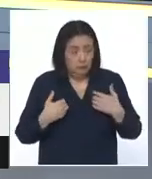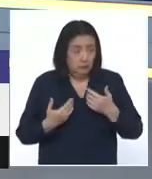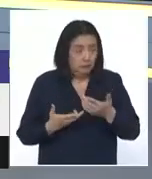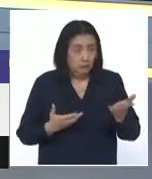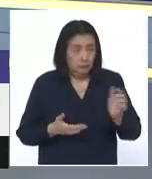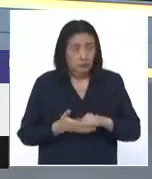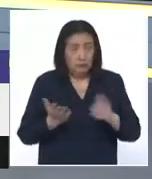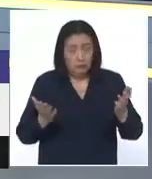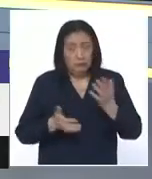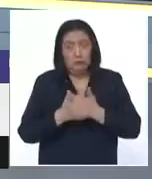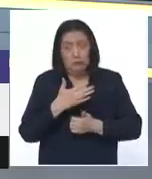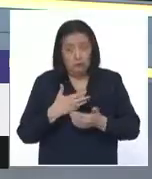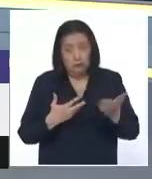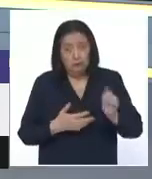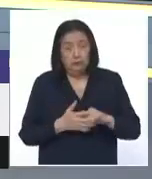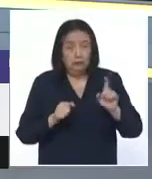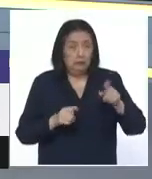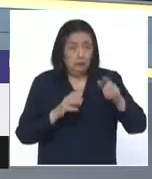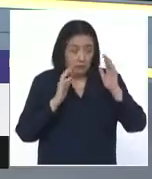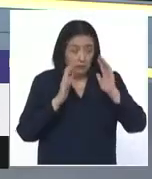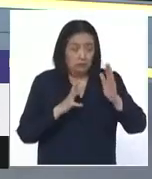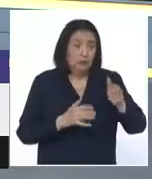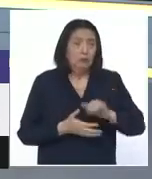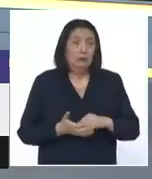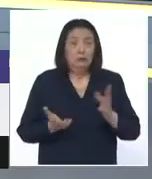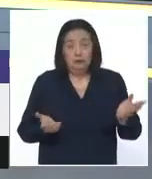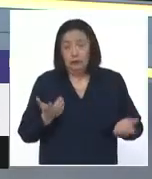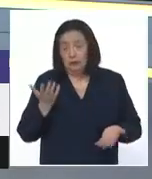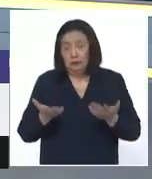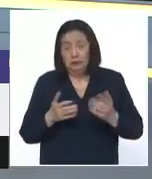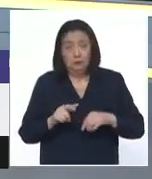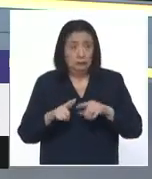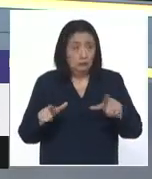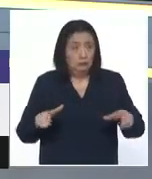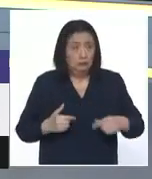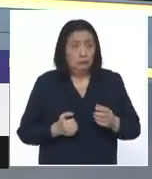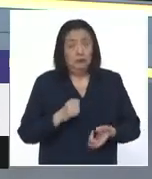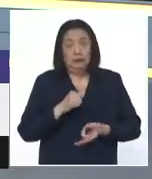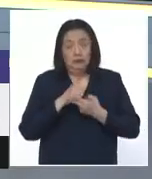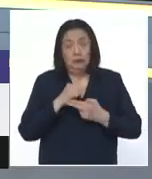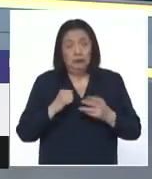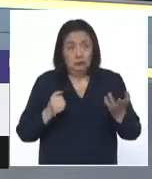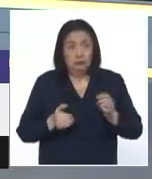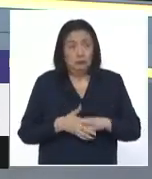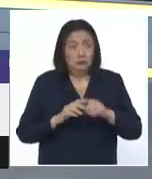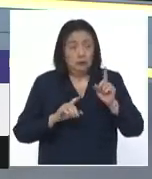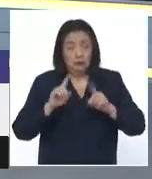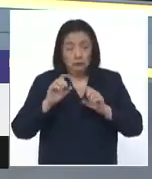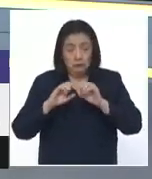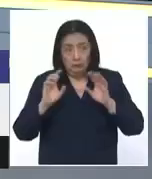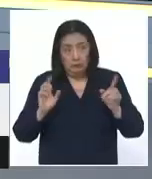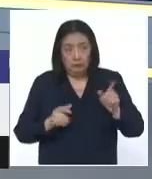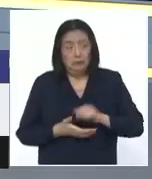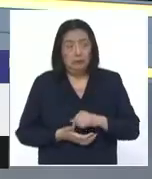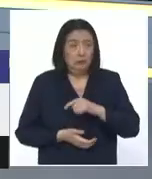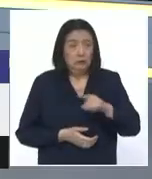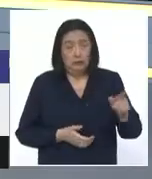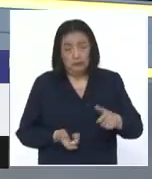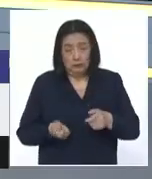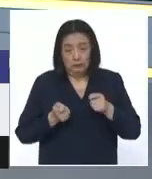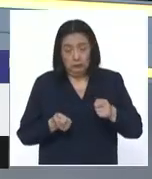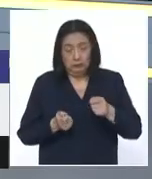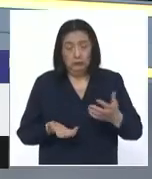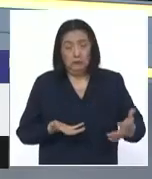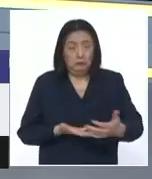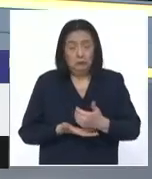condiciones especiales, que necesita atención, que necesita de repente un lugar seguro para quedarse algunos días mientras estos extorsionadores